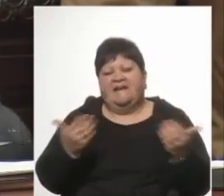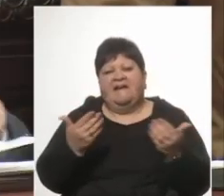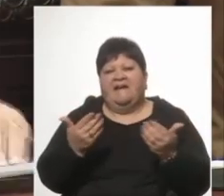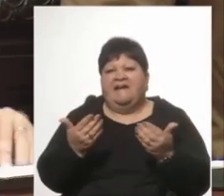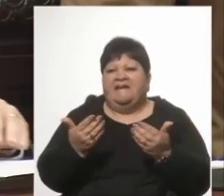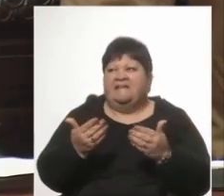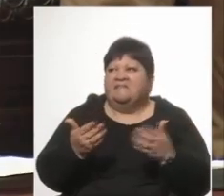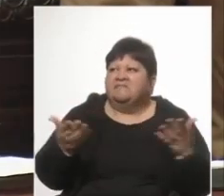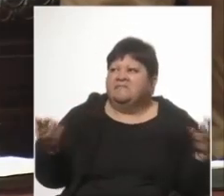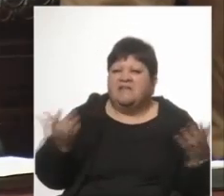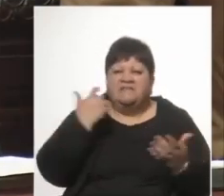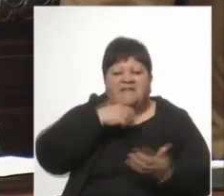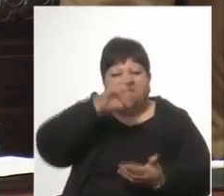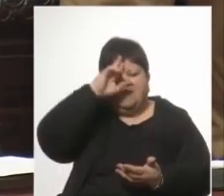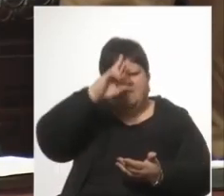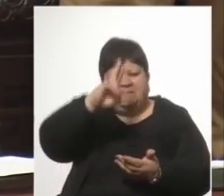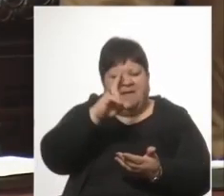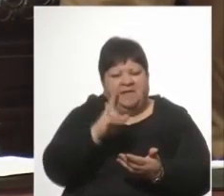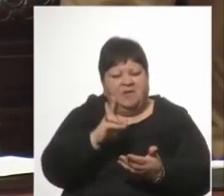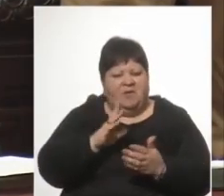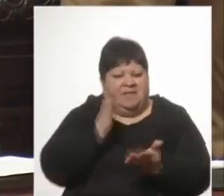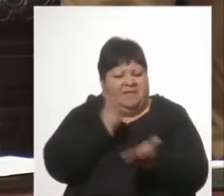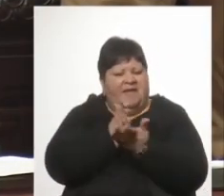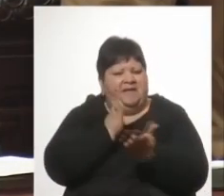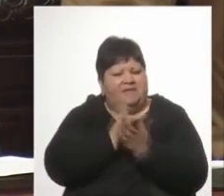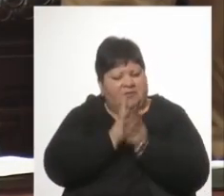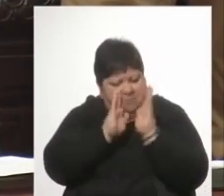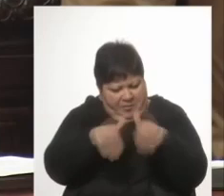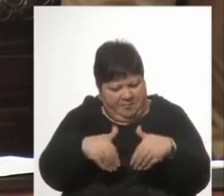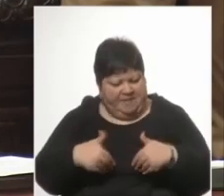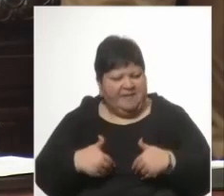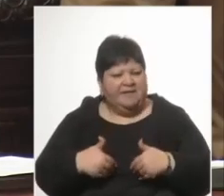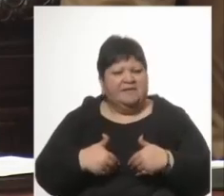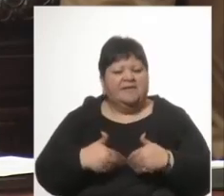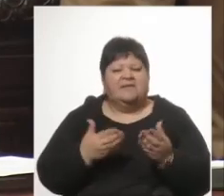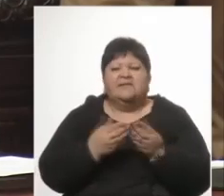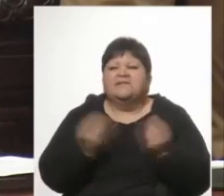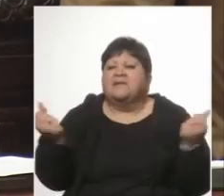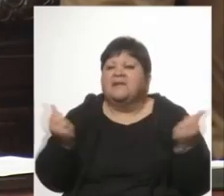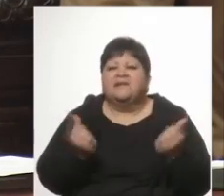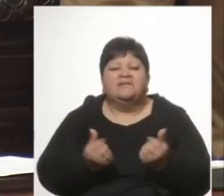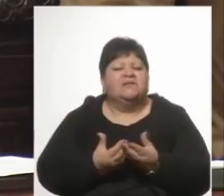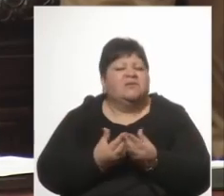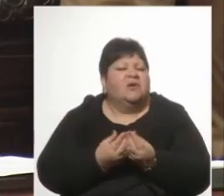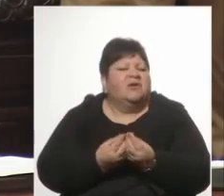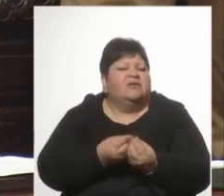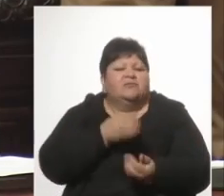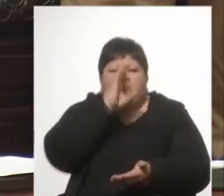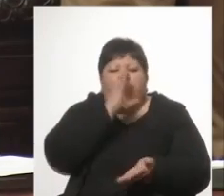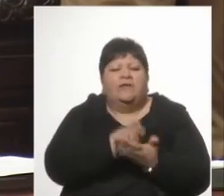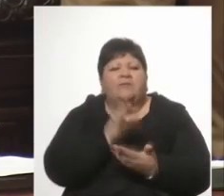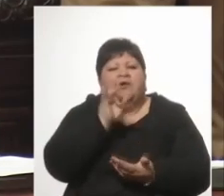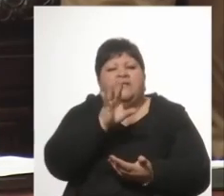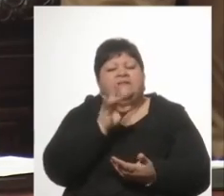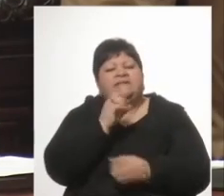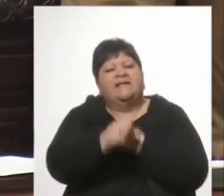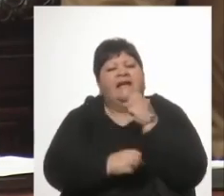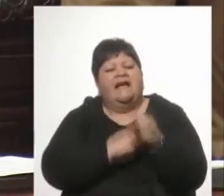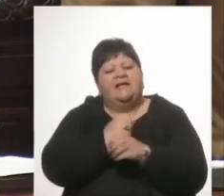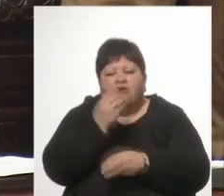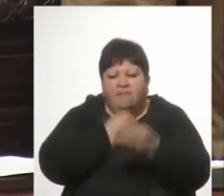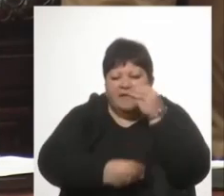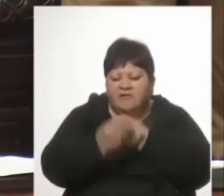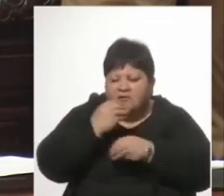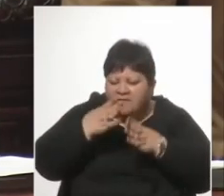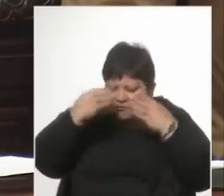propiedad, centenares de desaparecidos en los últimos 15 años, uruguayos comiendo de la basura, durmiendo en